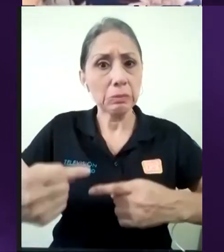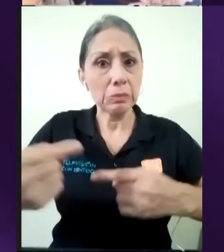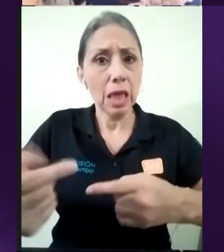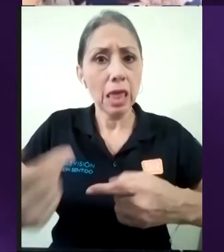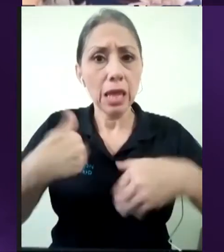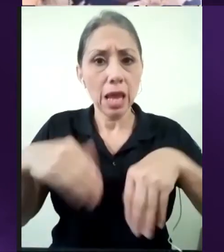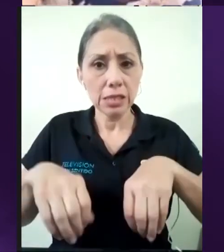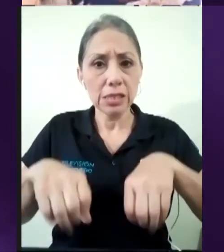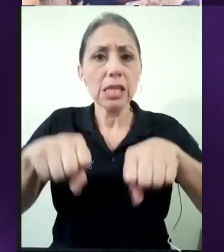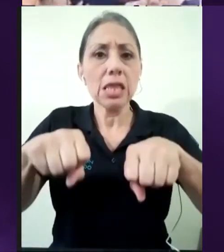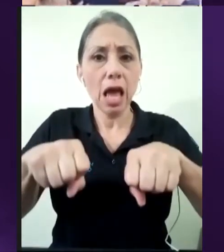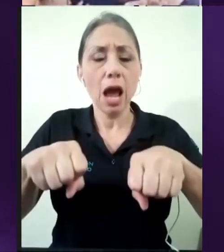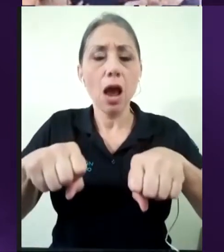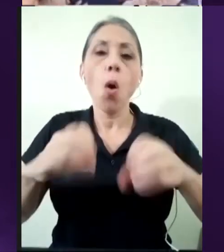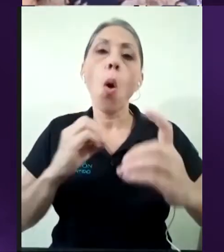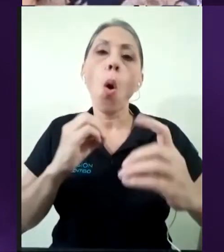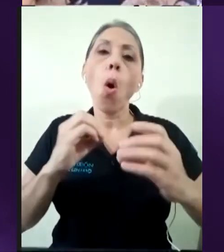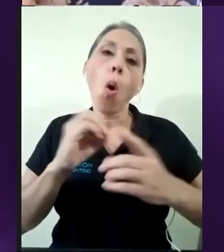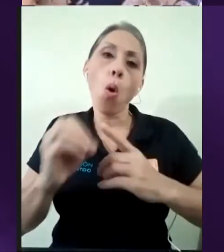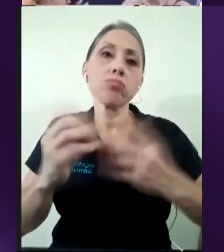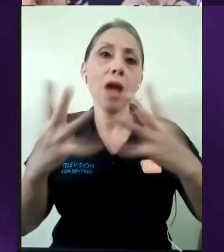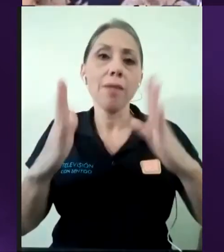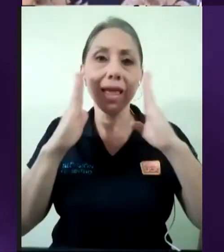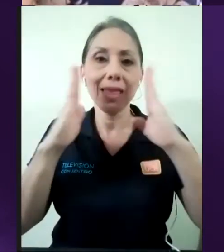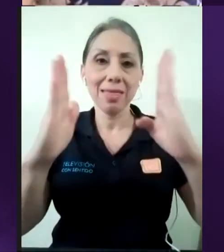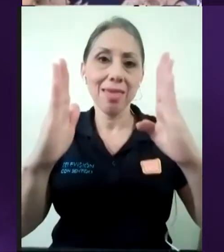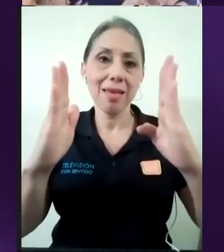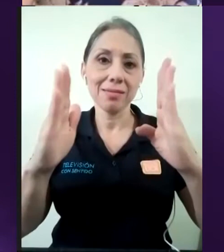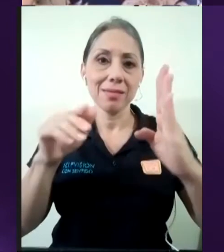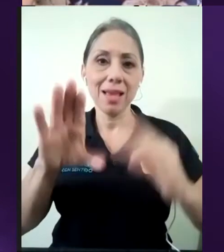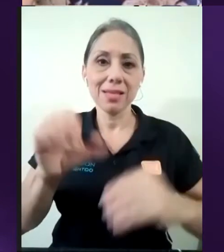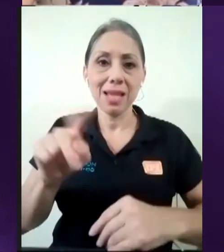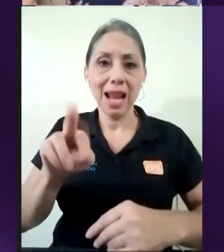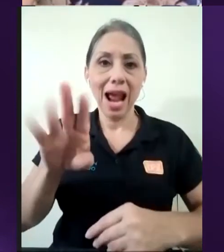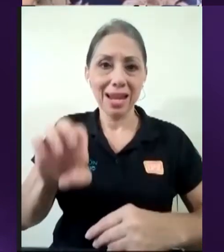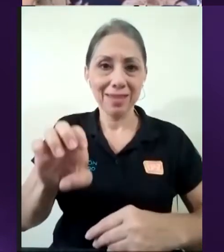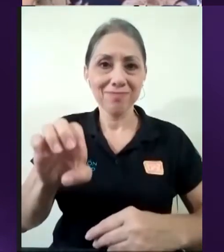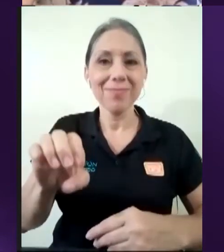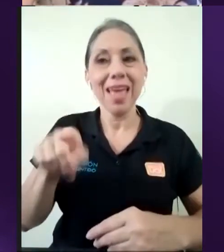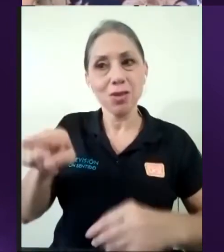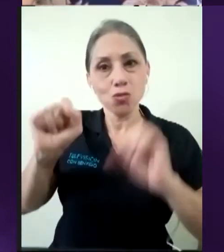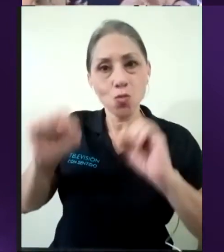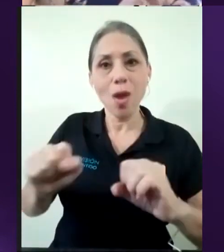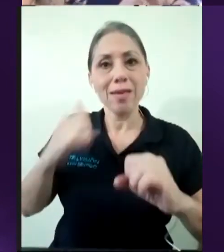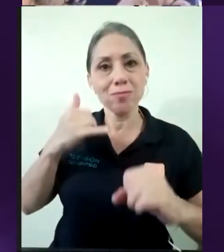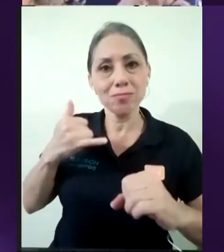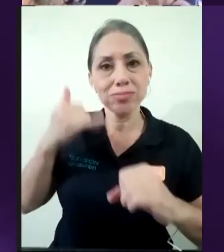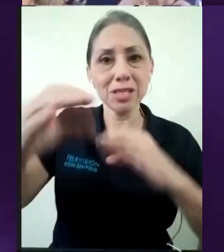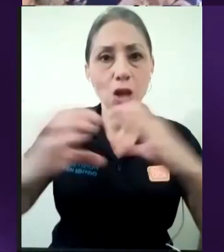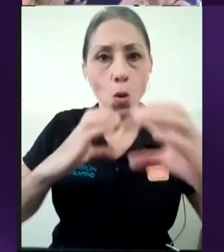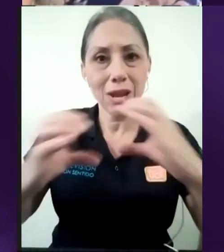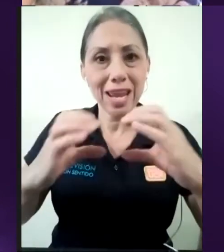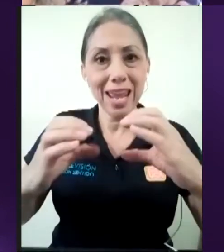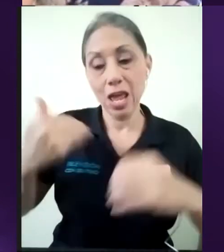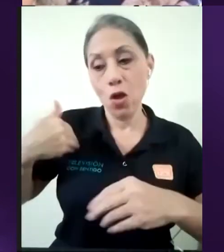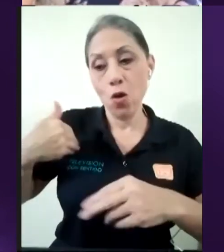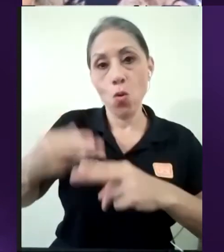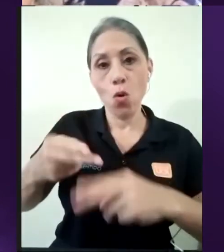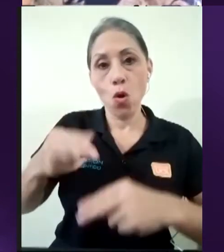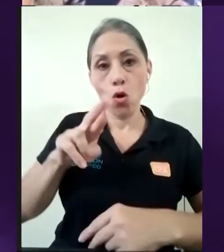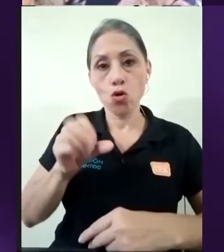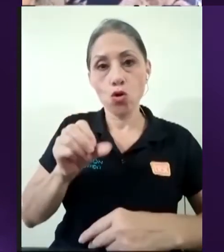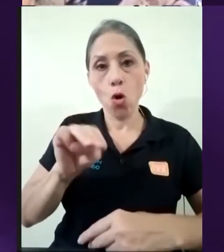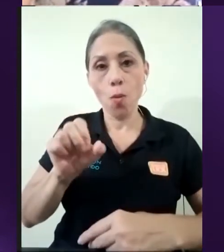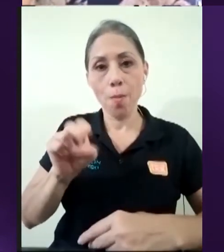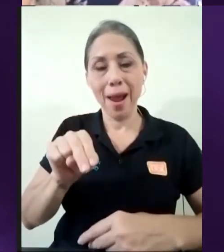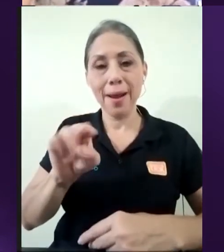atendidas en SENARE se comuniquen. Informaba don Román Macaya en la conferencia de prensa de hoy que muchas de estas personas no